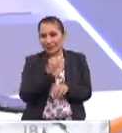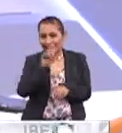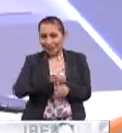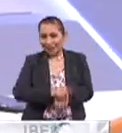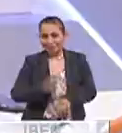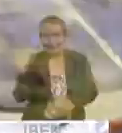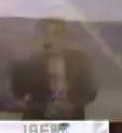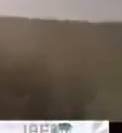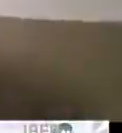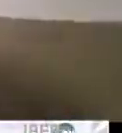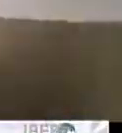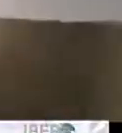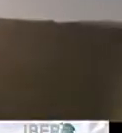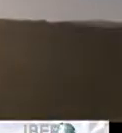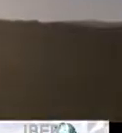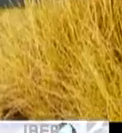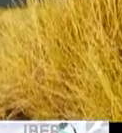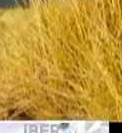excelente día.